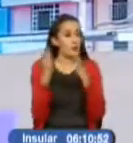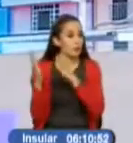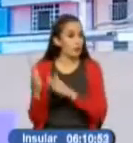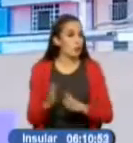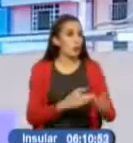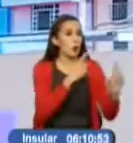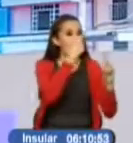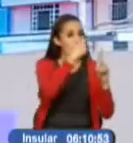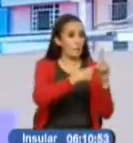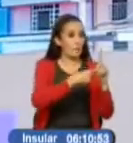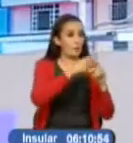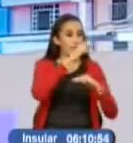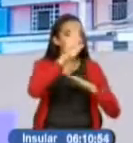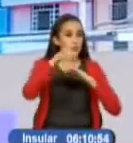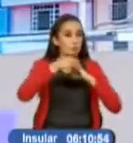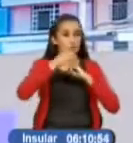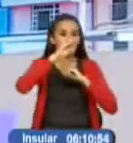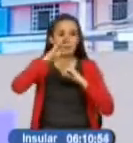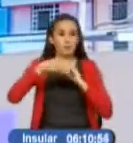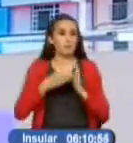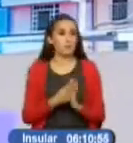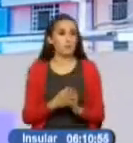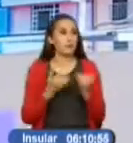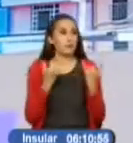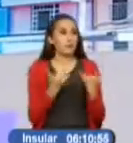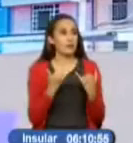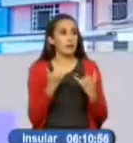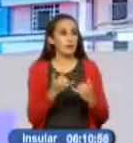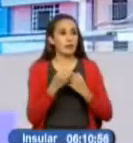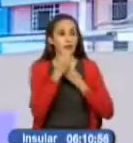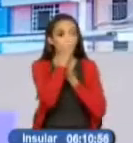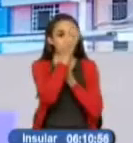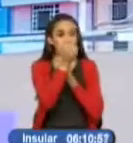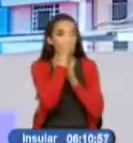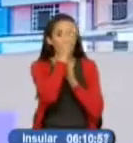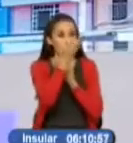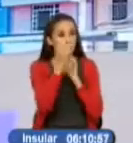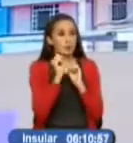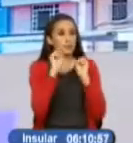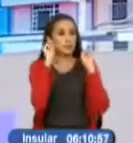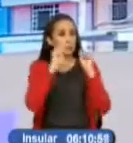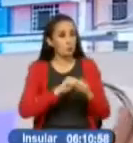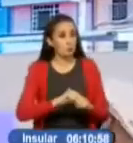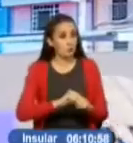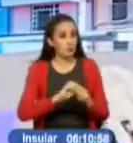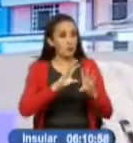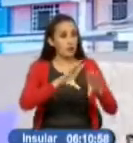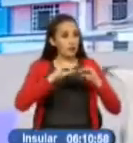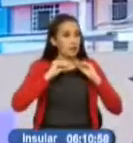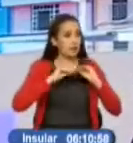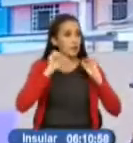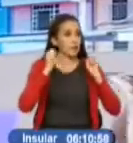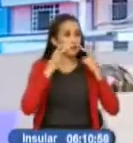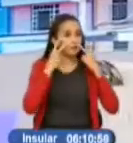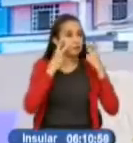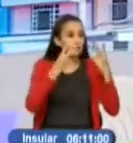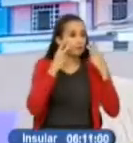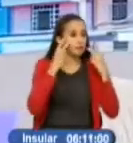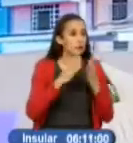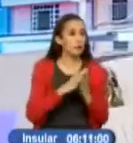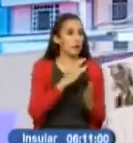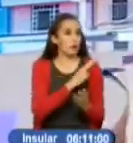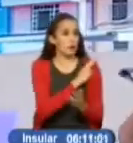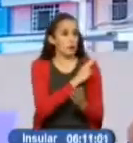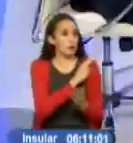pueda ajustar sus prioridades. En esta información, además, ustedes van a tener la posibilidad no solamente de ver lo que cada